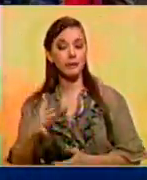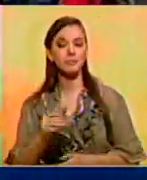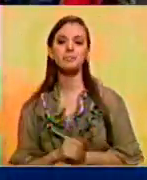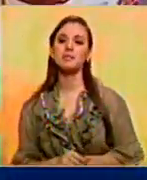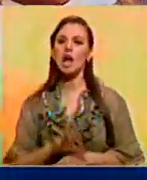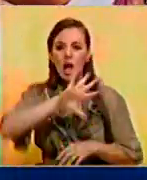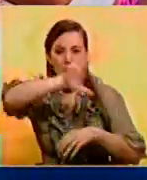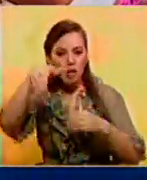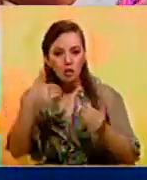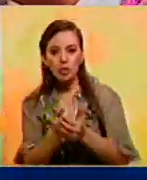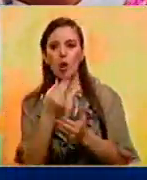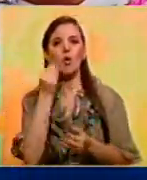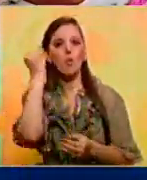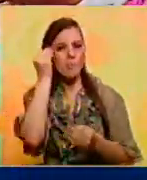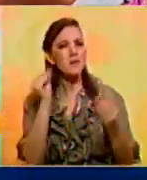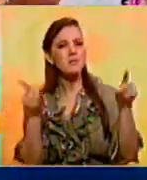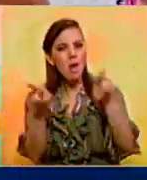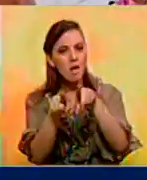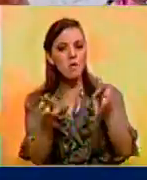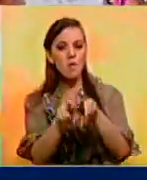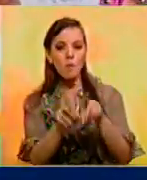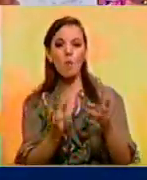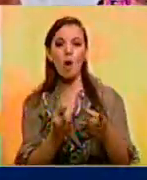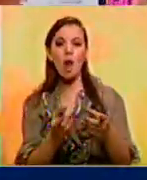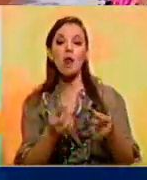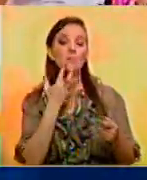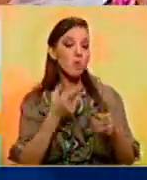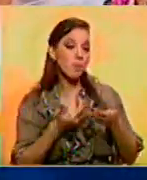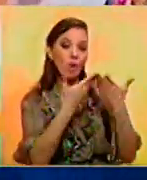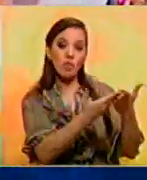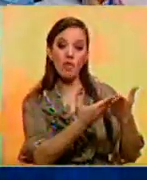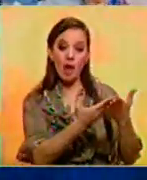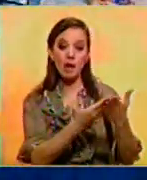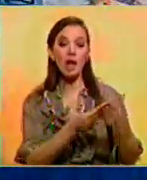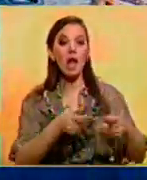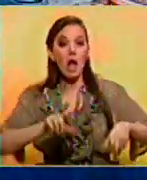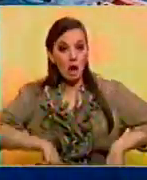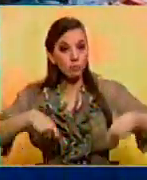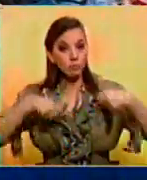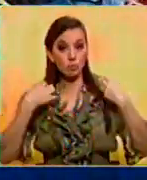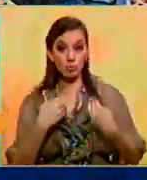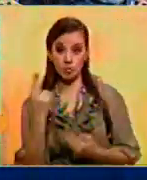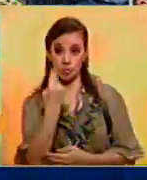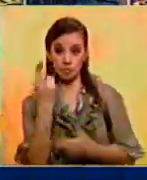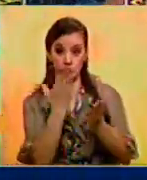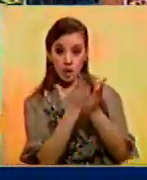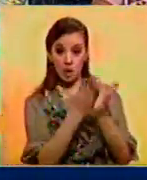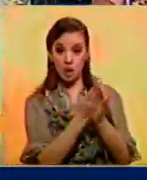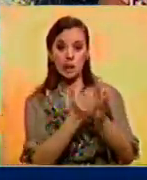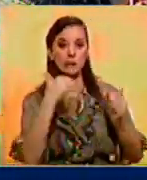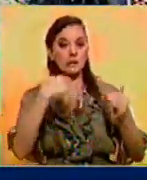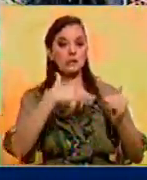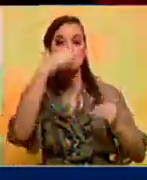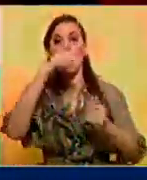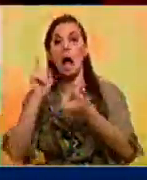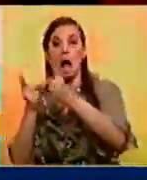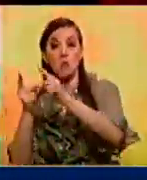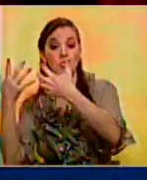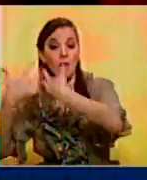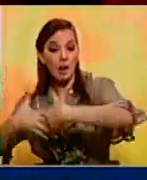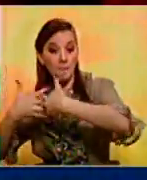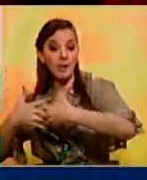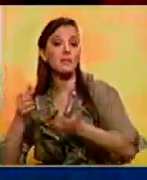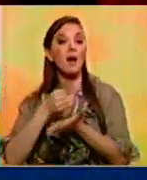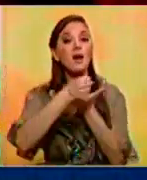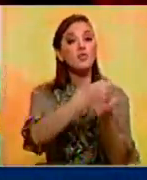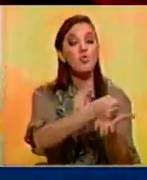en que el gasto general para dotar de uniformes y útiles a un niño o niña es alto. Algunos tienen ayudas de sus empresas, pero otros tienen que